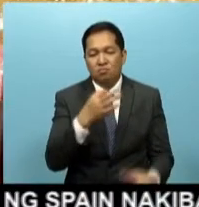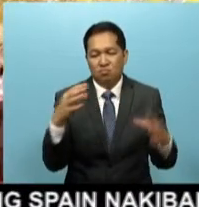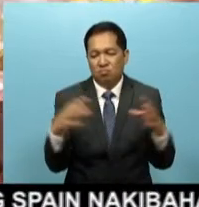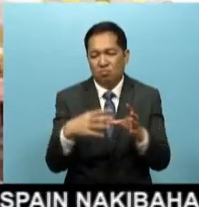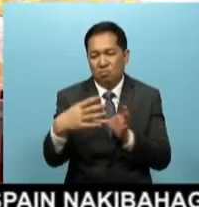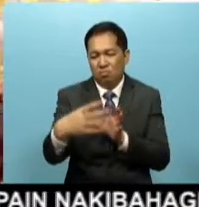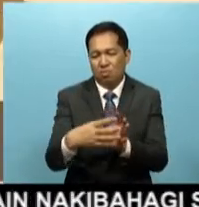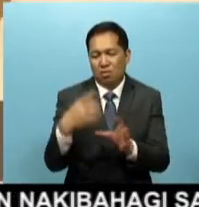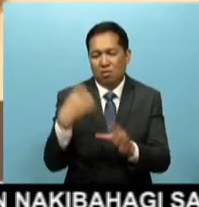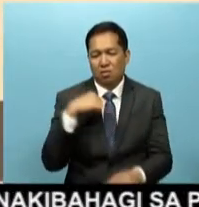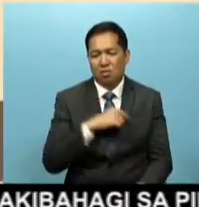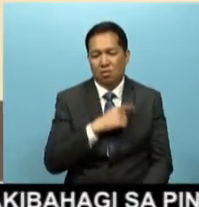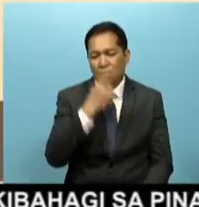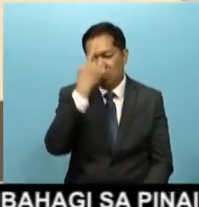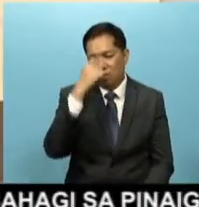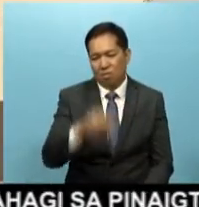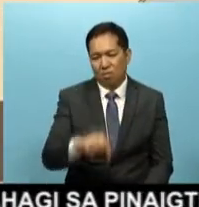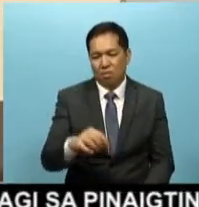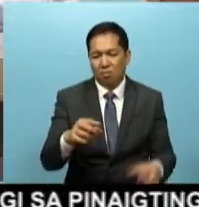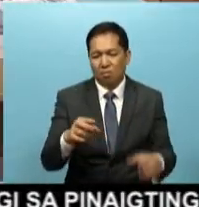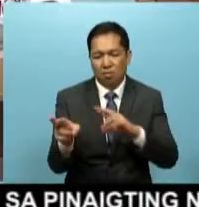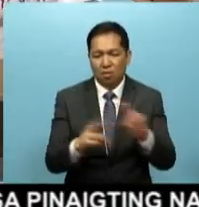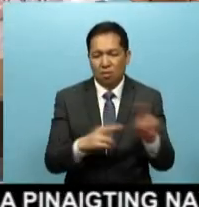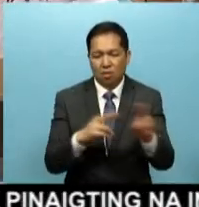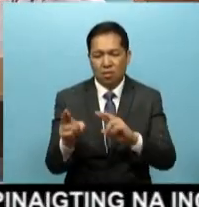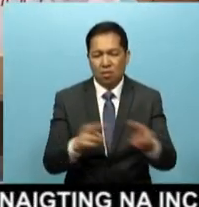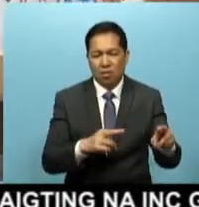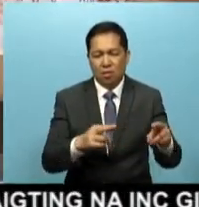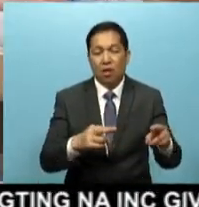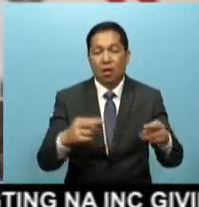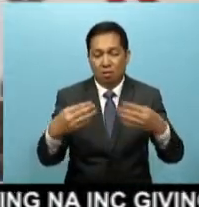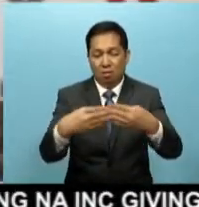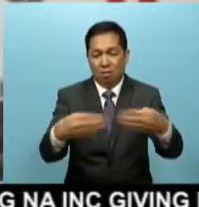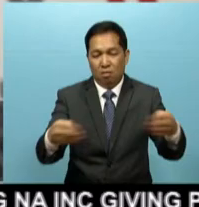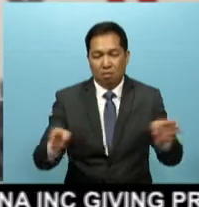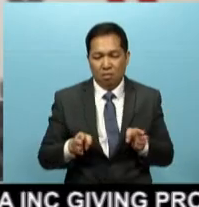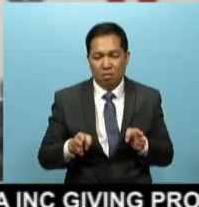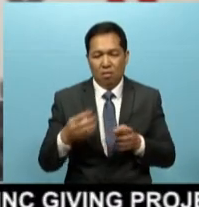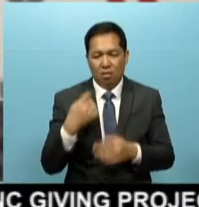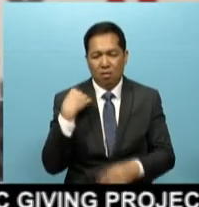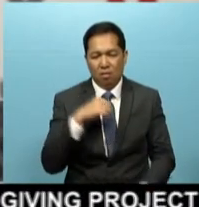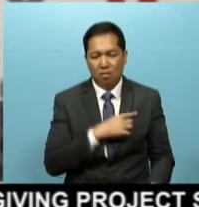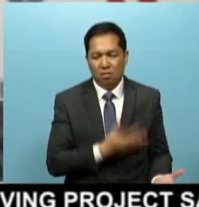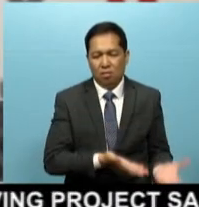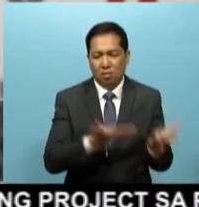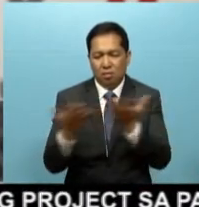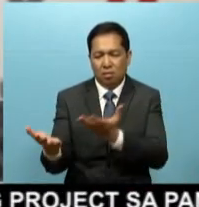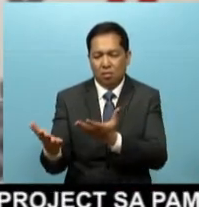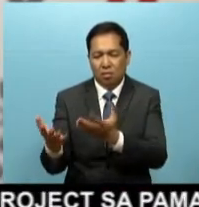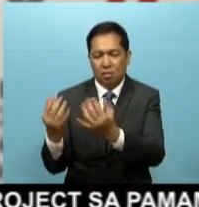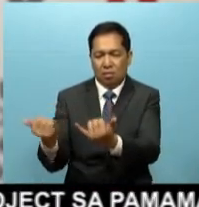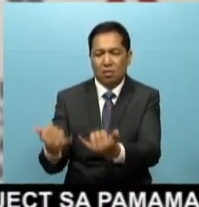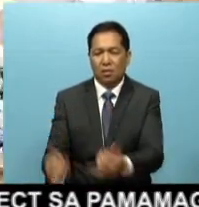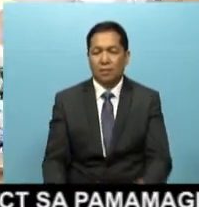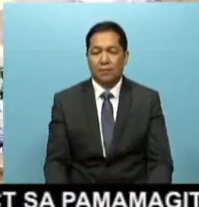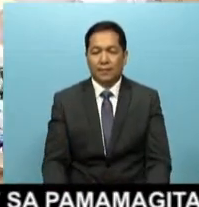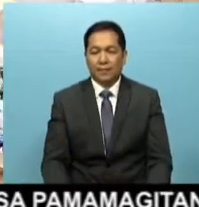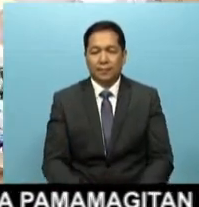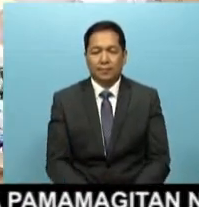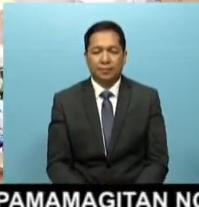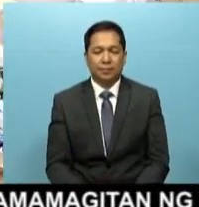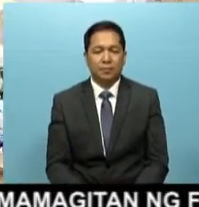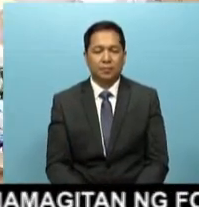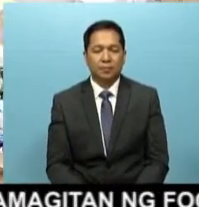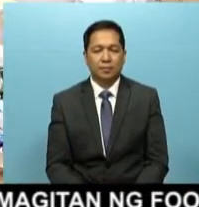alimentos básicos, ordenarlos y ponerlos en las cajas y después llevarlos aquí donde estamos ahora.